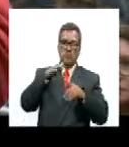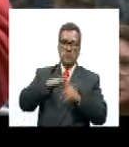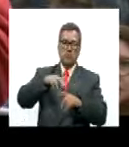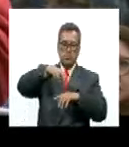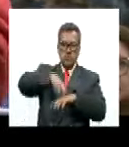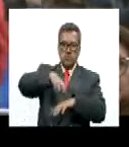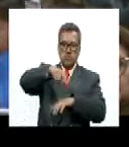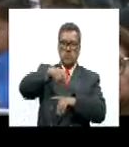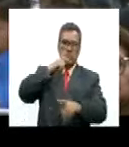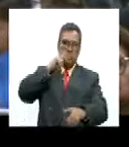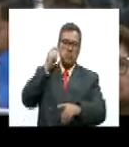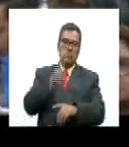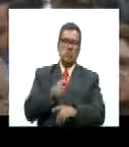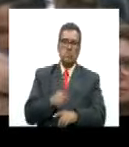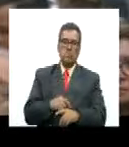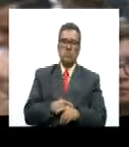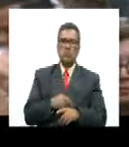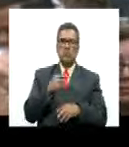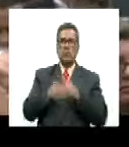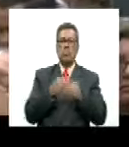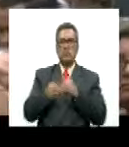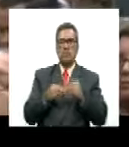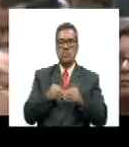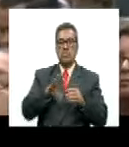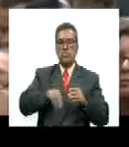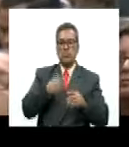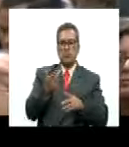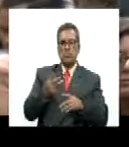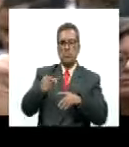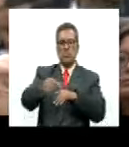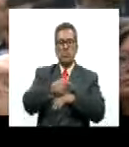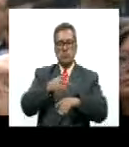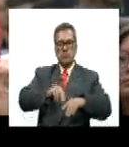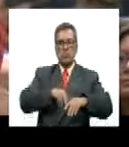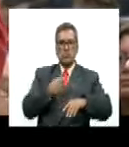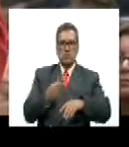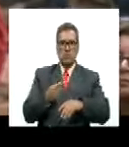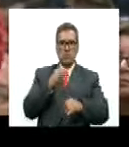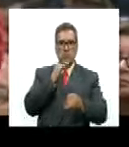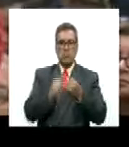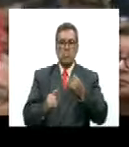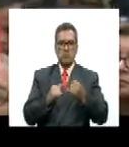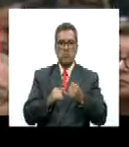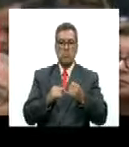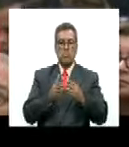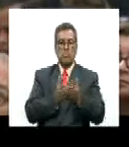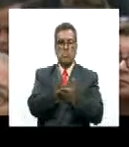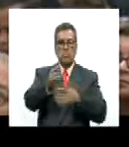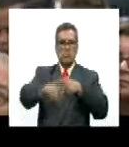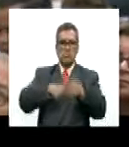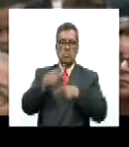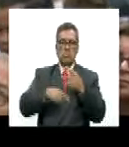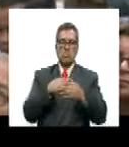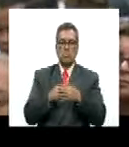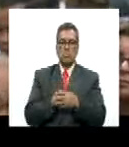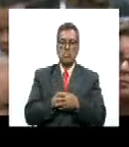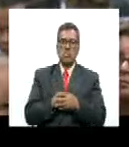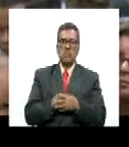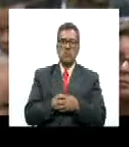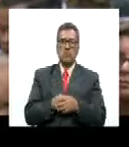subordinación. En lugar de la capacidad del Estado de poder terminar sus líneas de desarrollo,